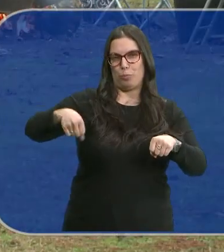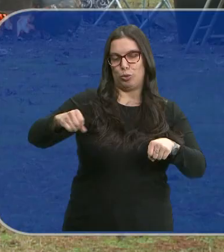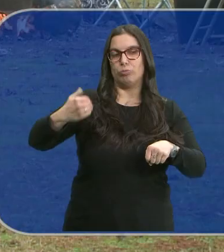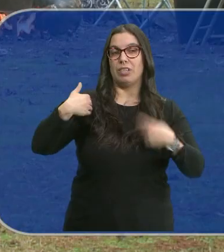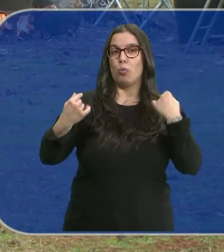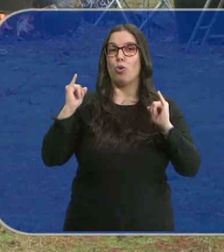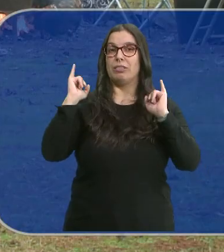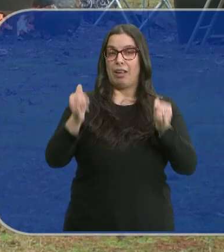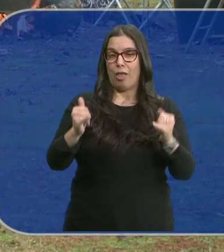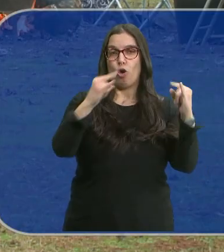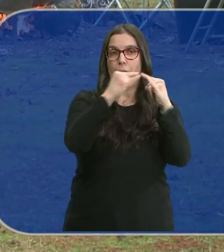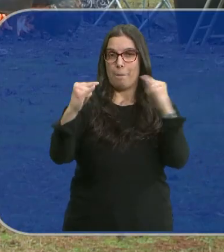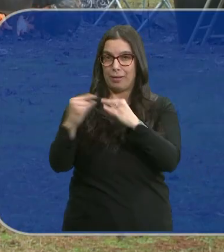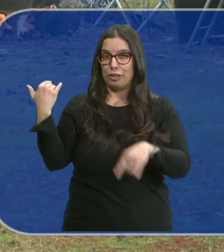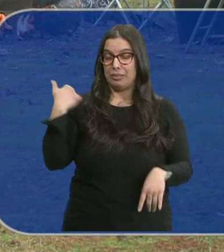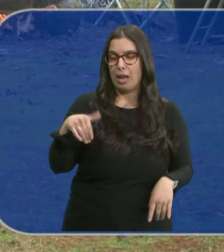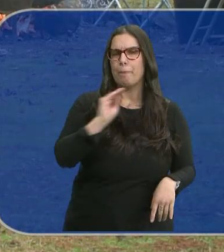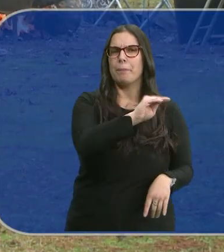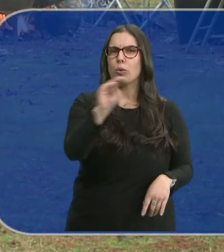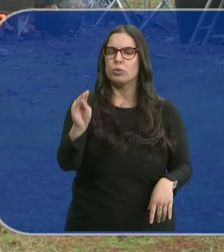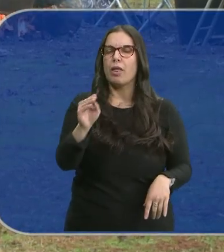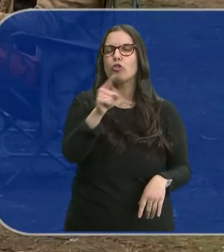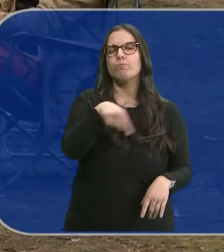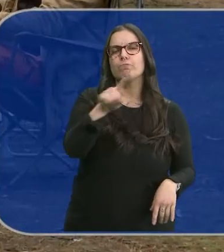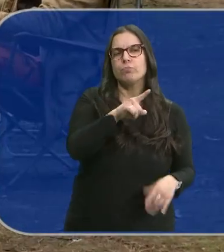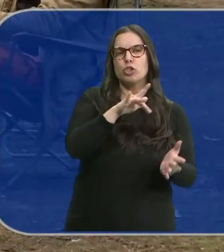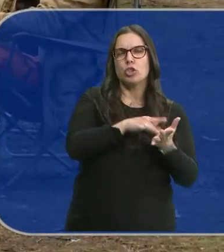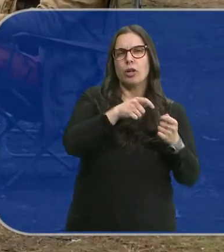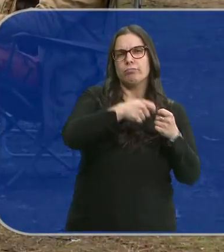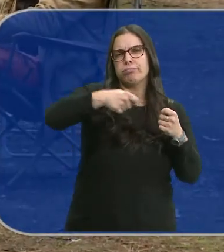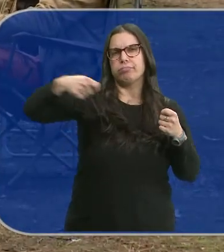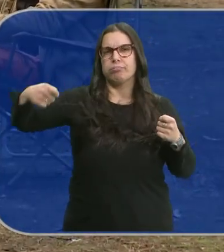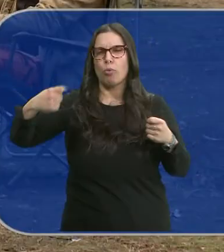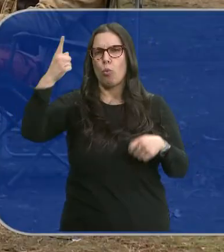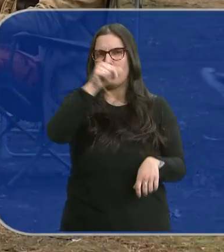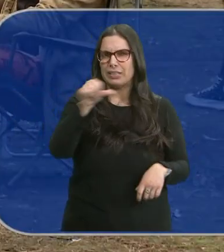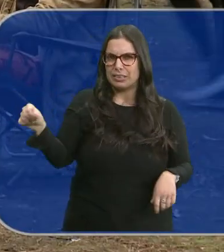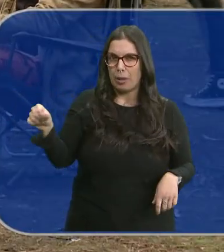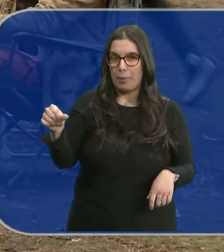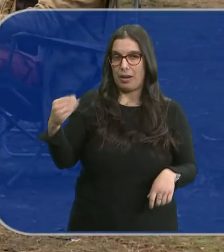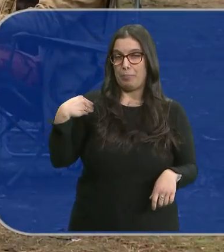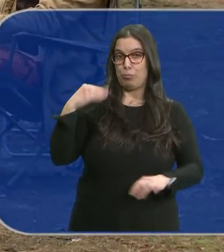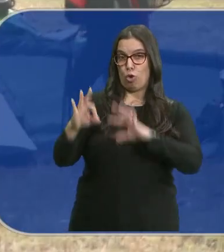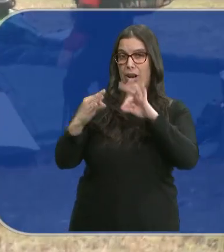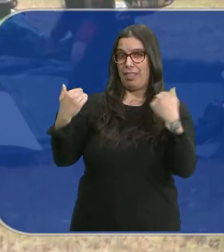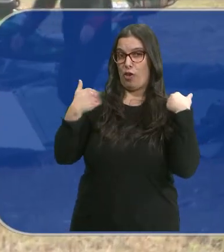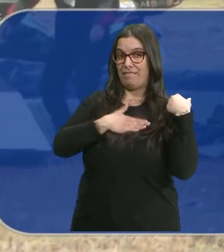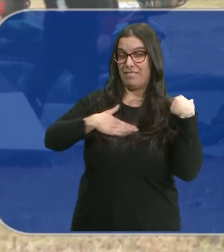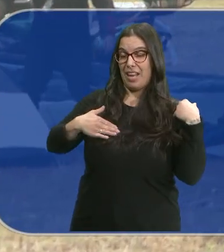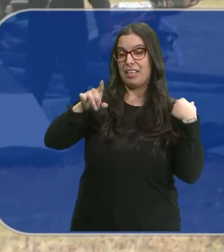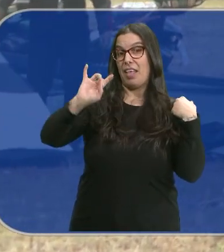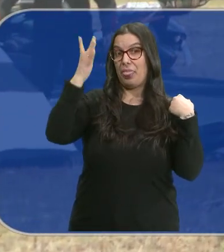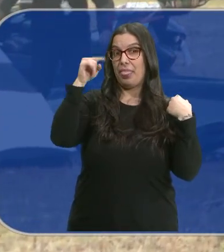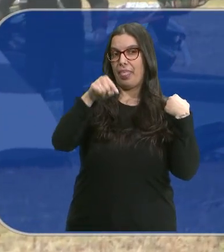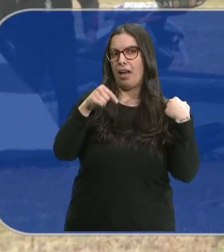están acampando aquí, les hemos preguntado sobre qué les parecería que la concentración se prolongase hasta durar una semana, como pretenden los organizadores, una